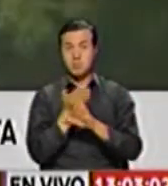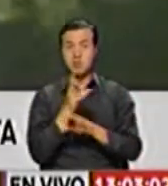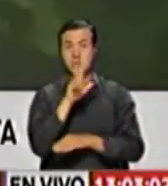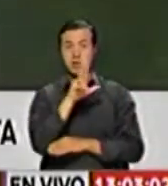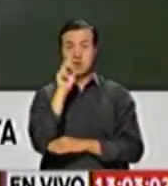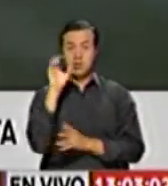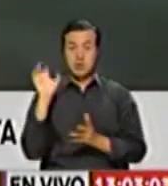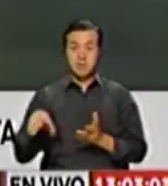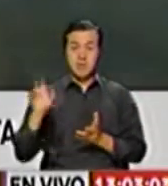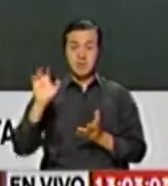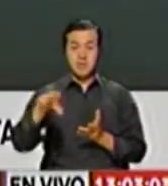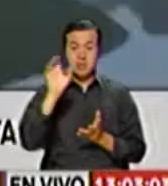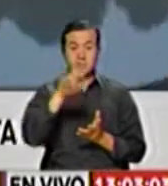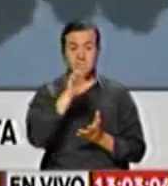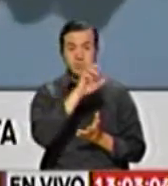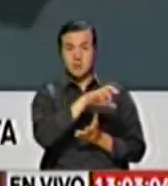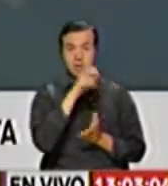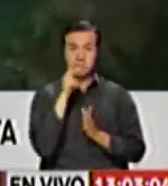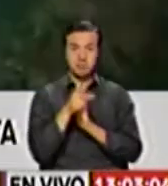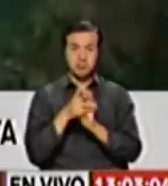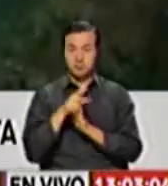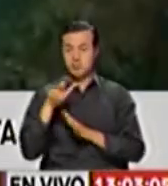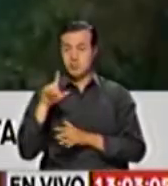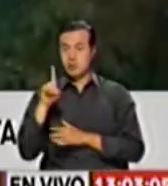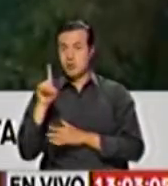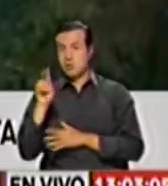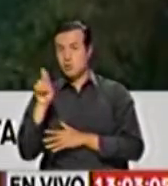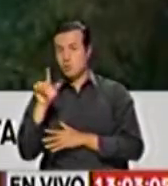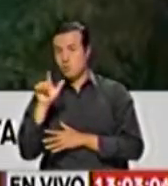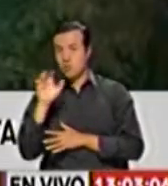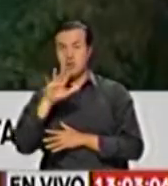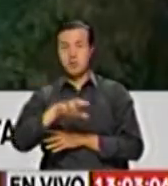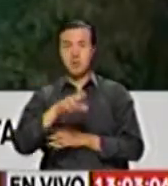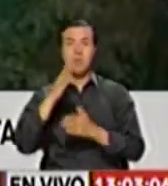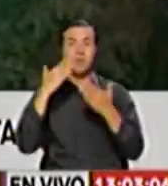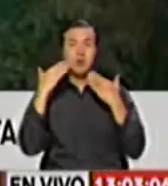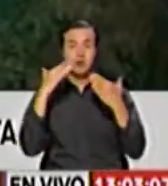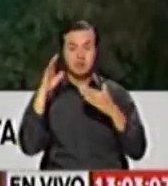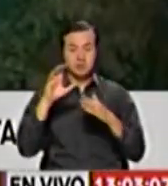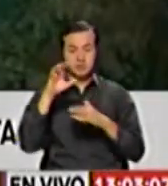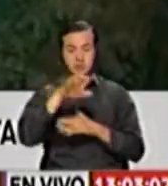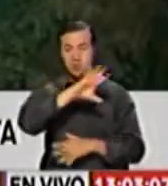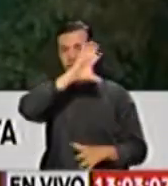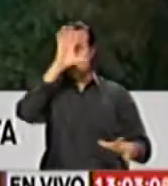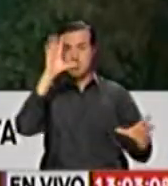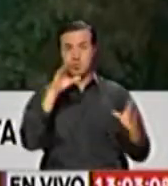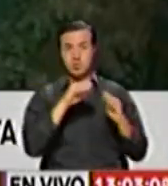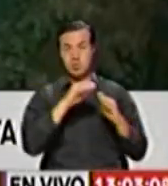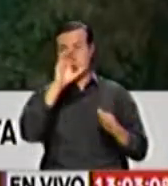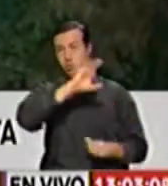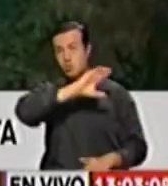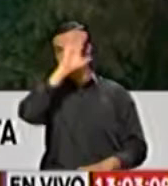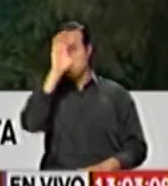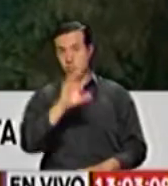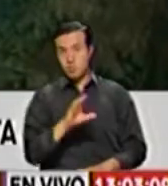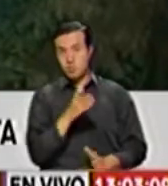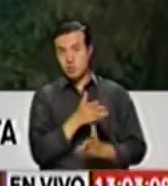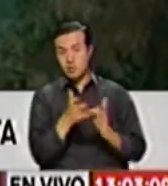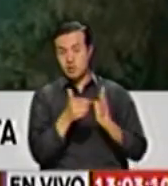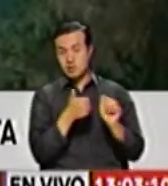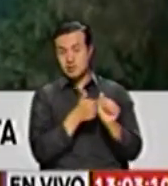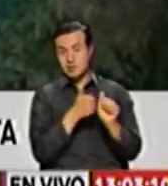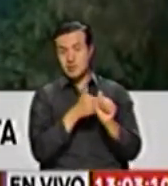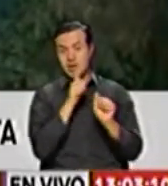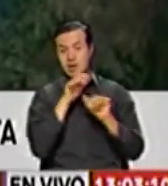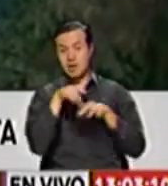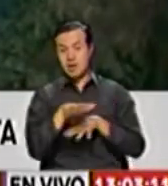30 poblados se unirán en el trayecto desde Daule, pasando por Guayaquil, recorriendo todo el perfil costero a orillas del Pacífico,